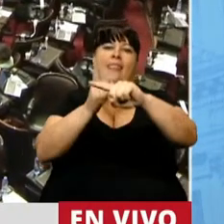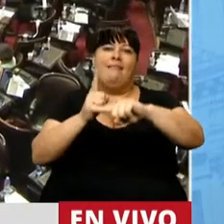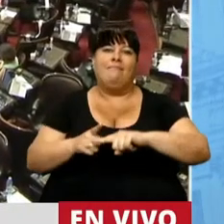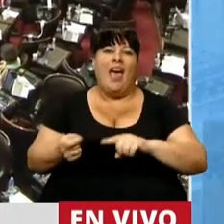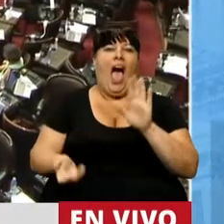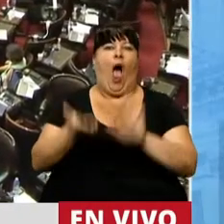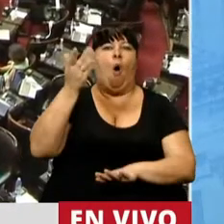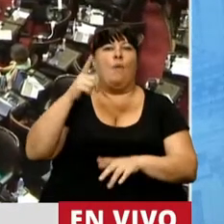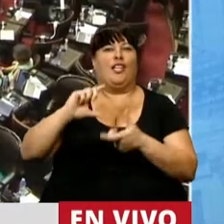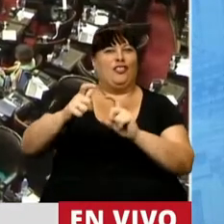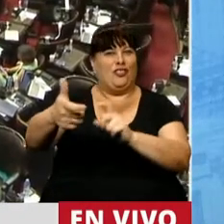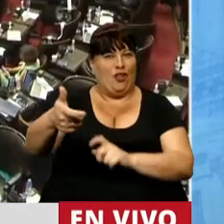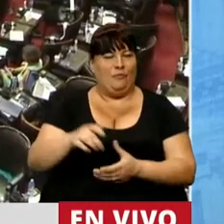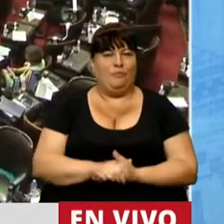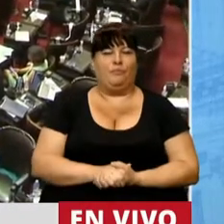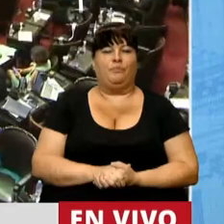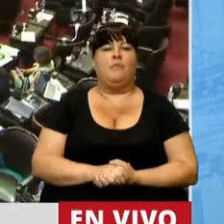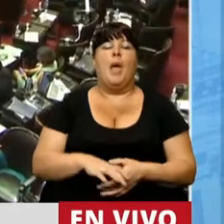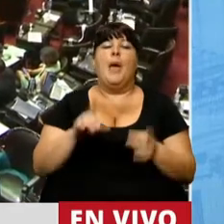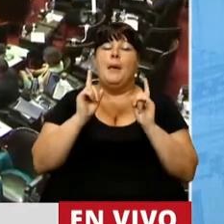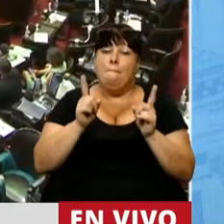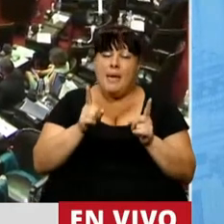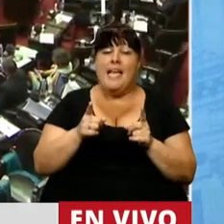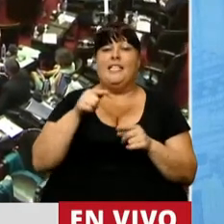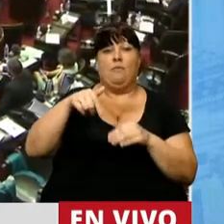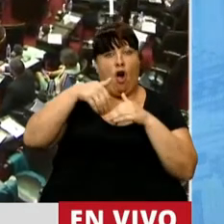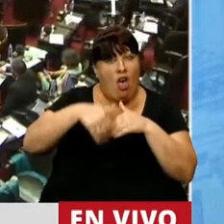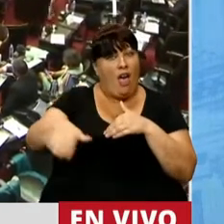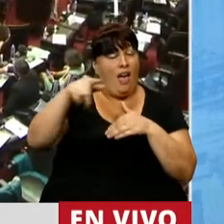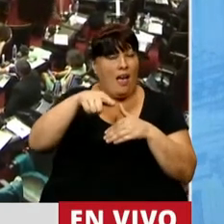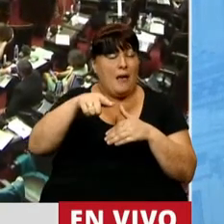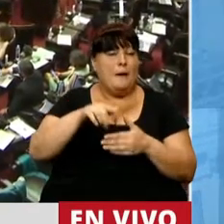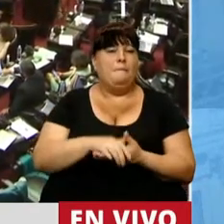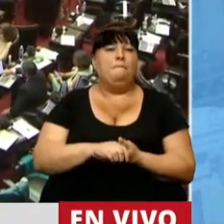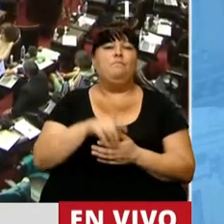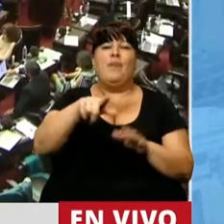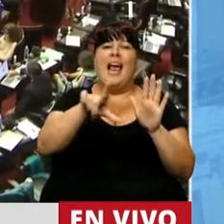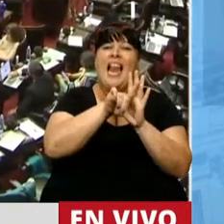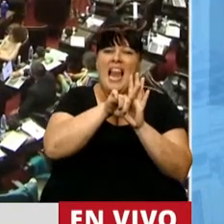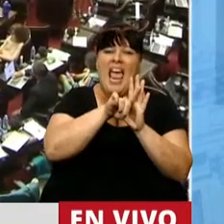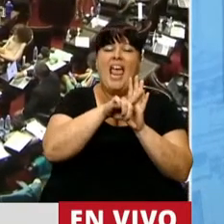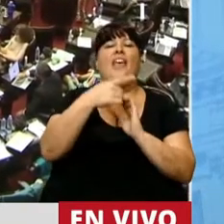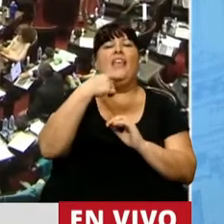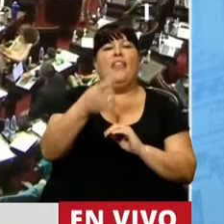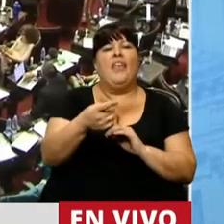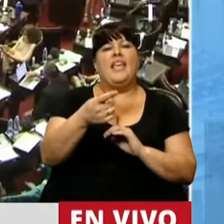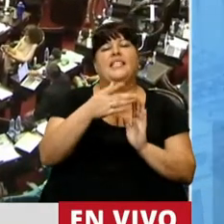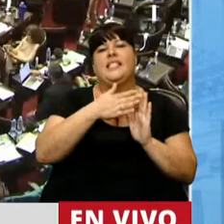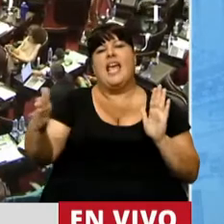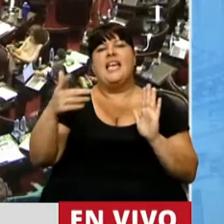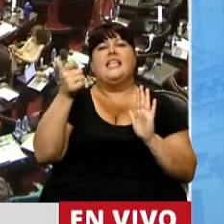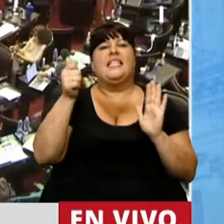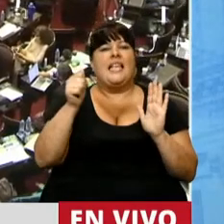movilidad jubilatoria. Y donde a partir de allí, esa ley establecía que en un plazo